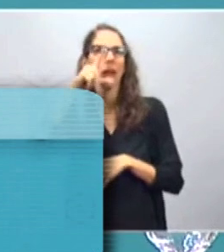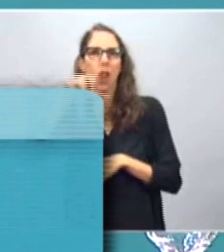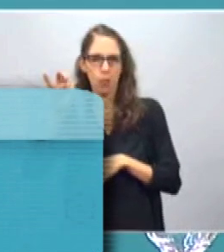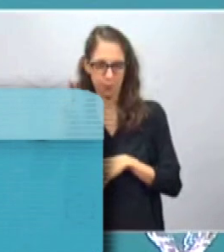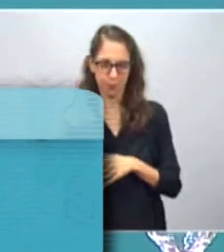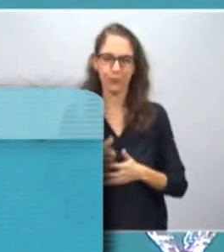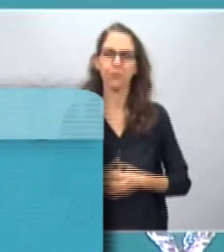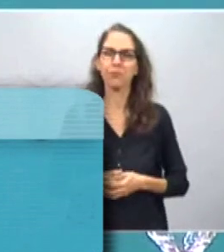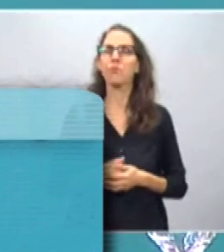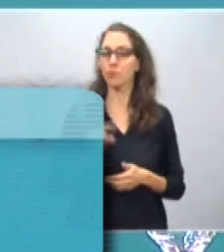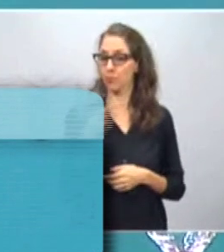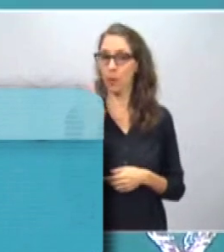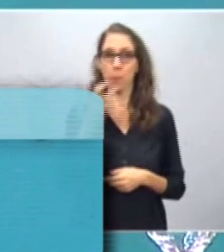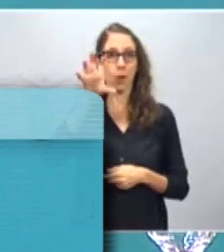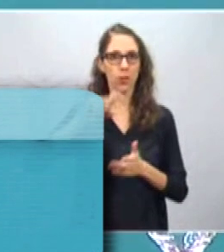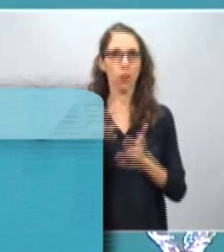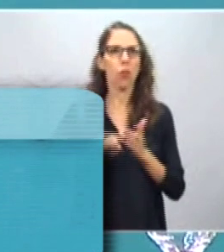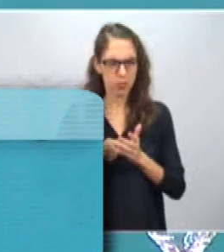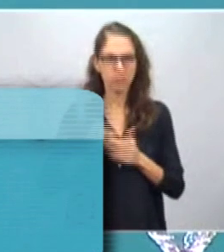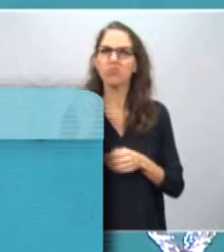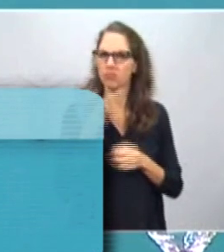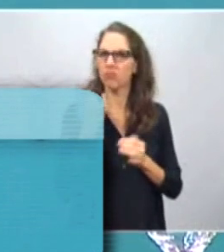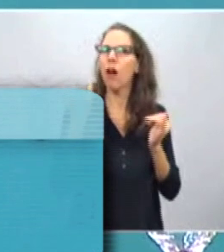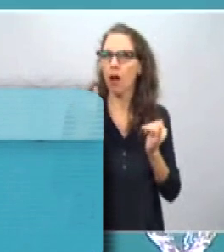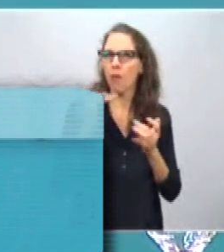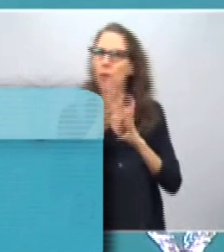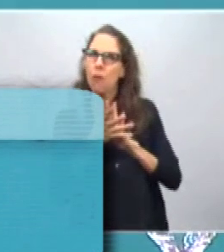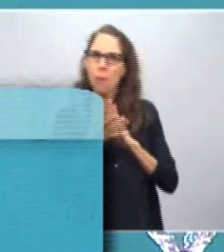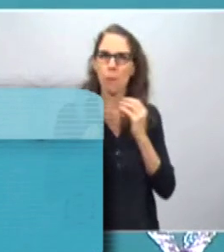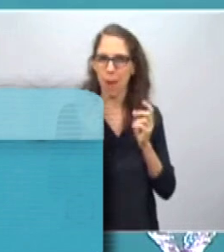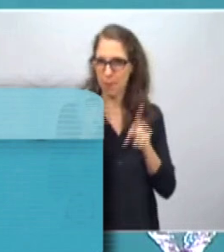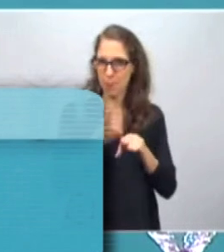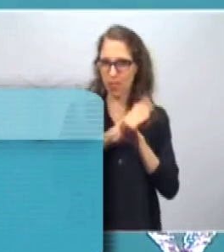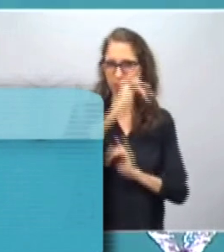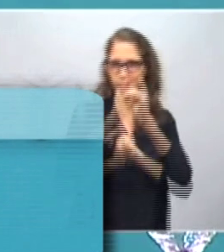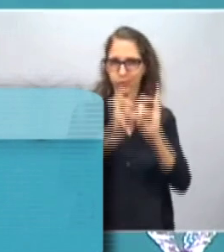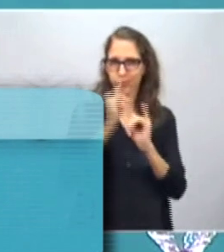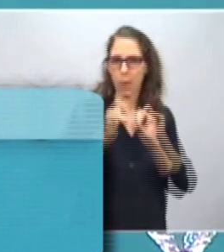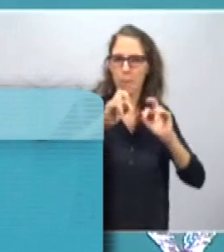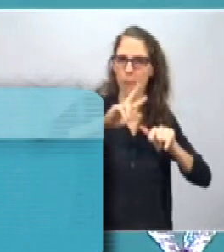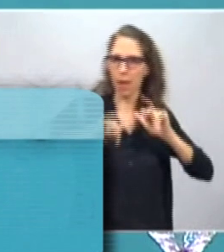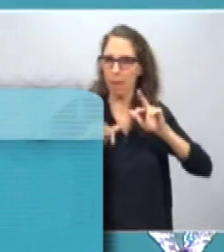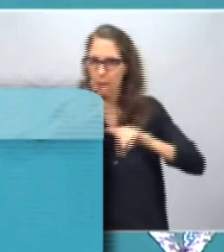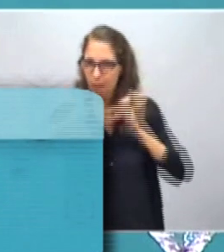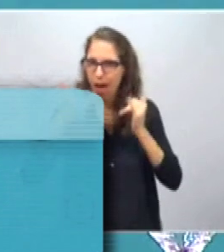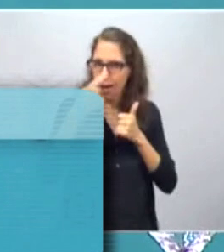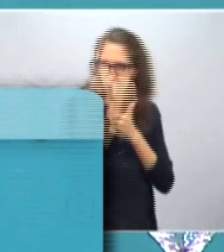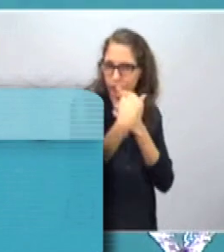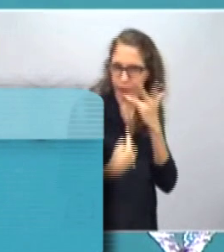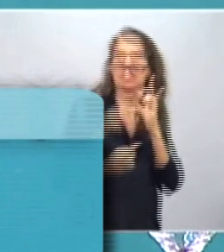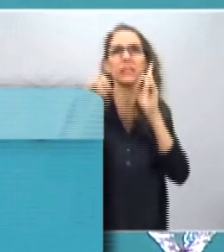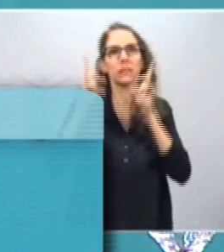Buenos Aires, por supuesto que tenemos las líneas de que señalaba recién el ministro Larroque, tenemos también un